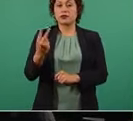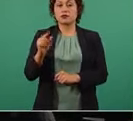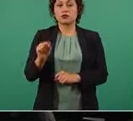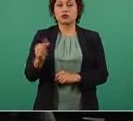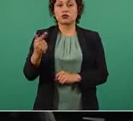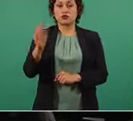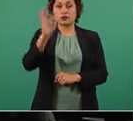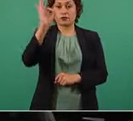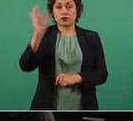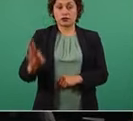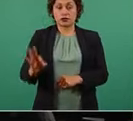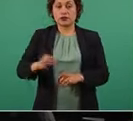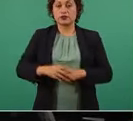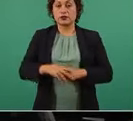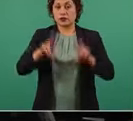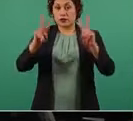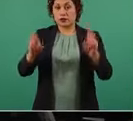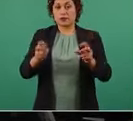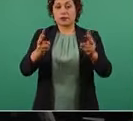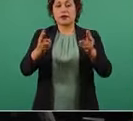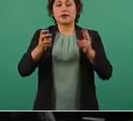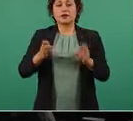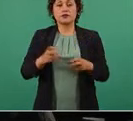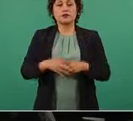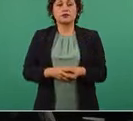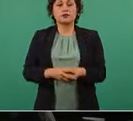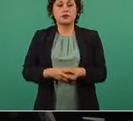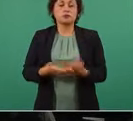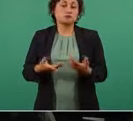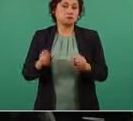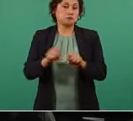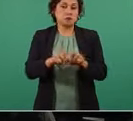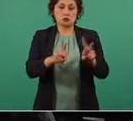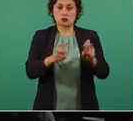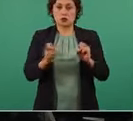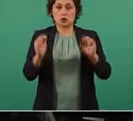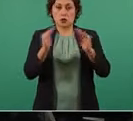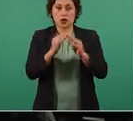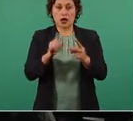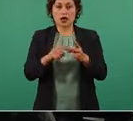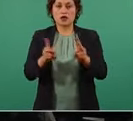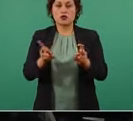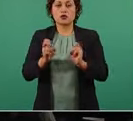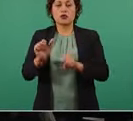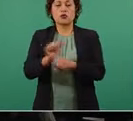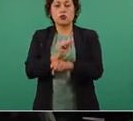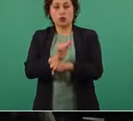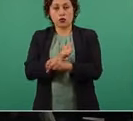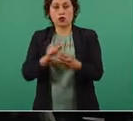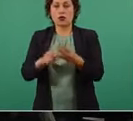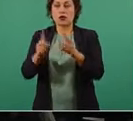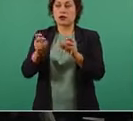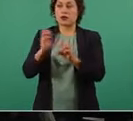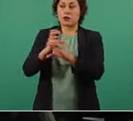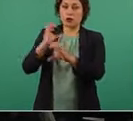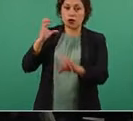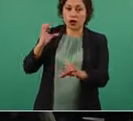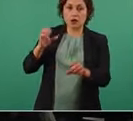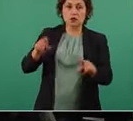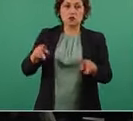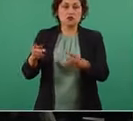22.7%. Ello contempla el robo a casa habitación, de vehículo, transportista, transporte, en fin, todos